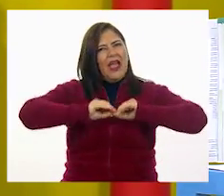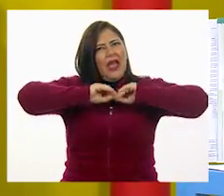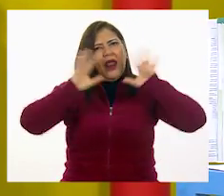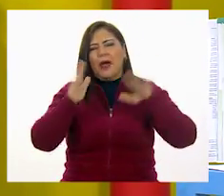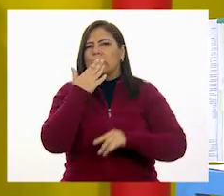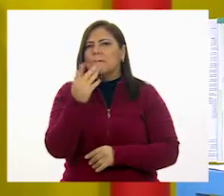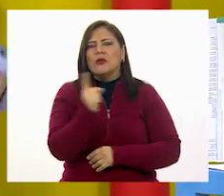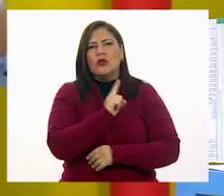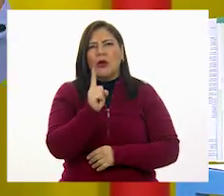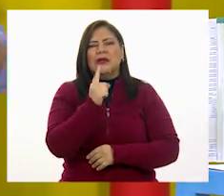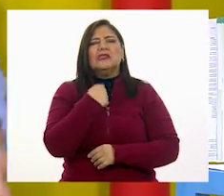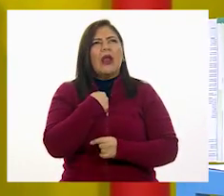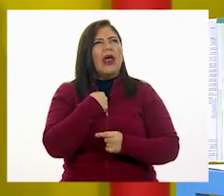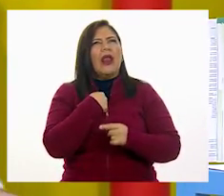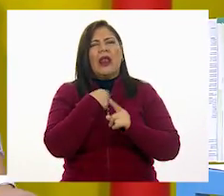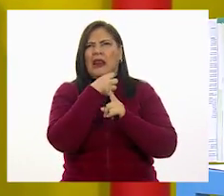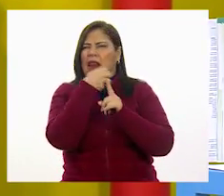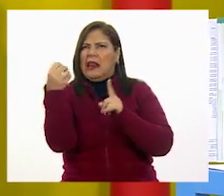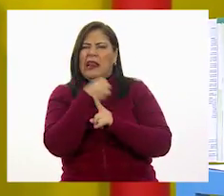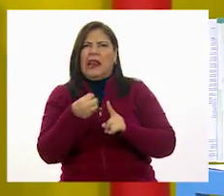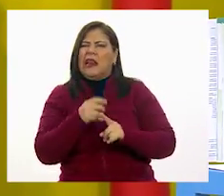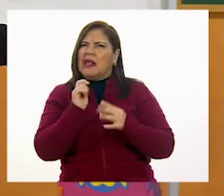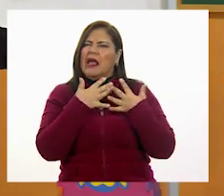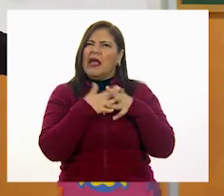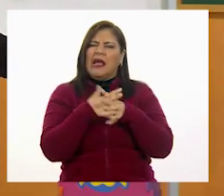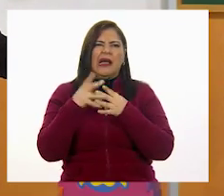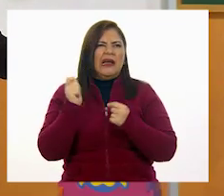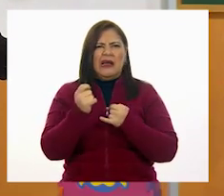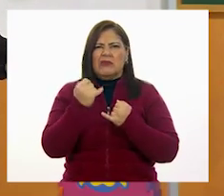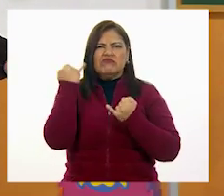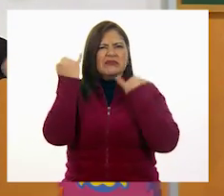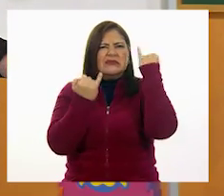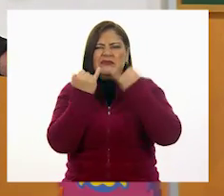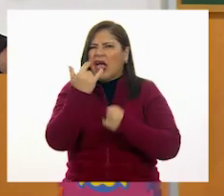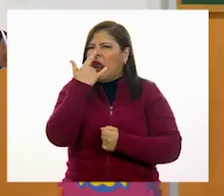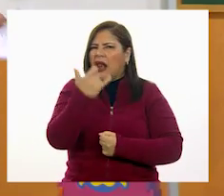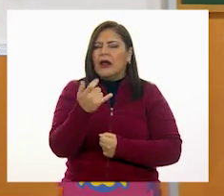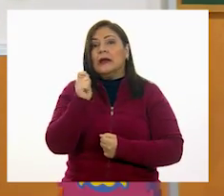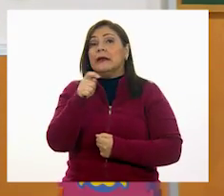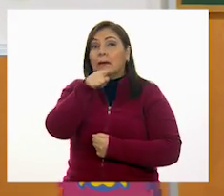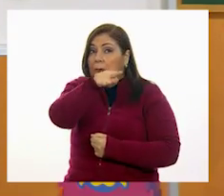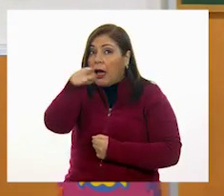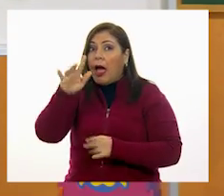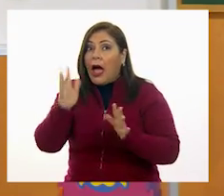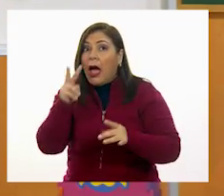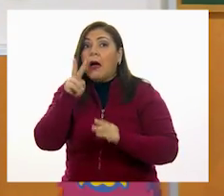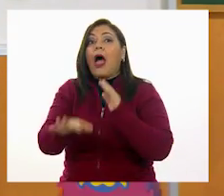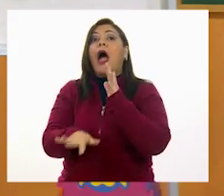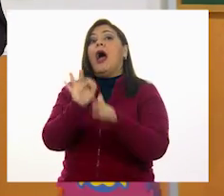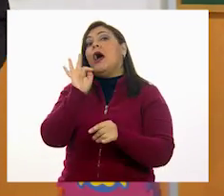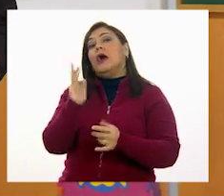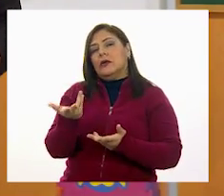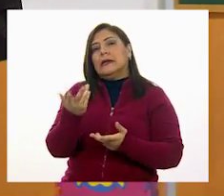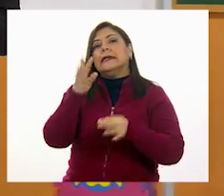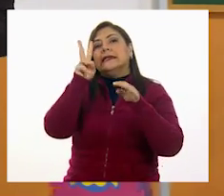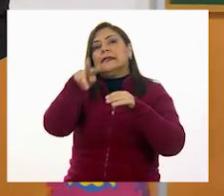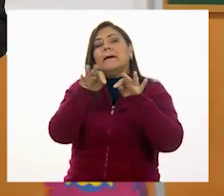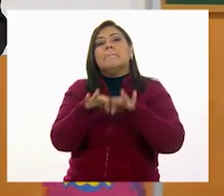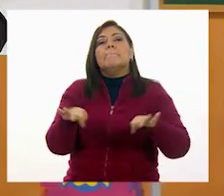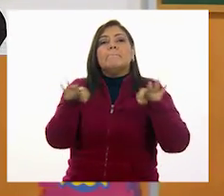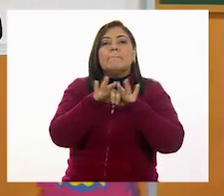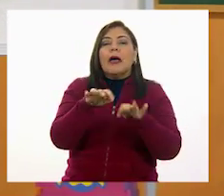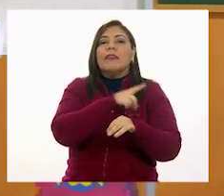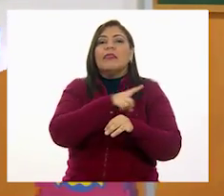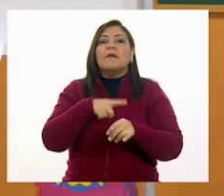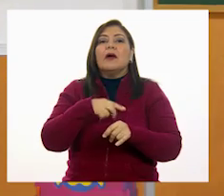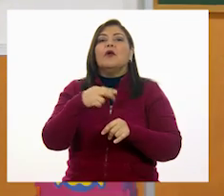absolutamente nada. Escuchaba puros disparates. ¿Y ustedes, niñas y niños, ya ven por qué es importante usar signos de